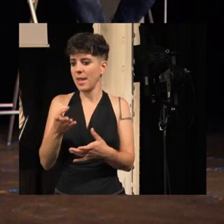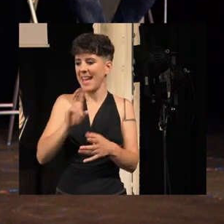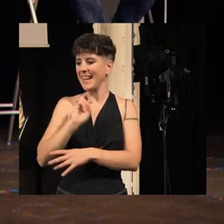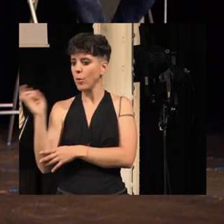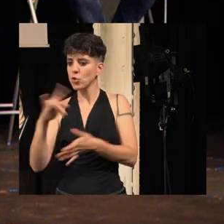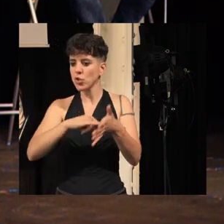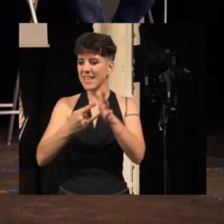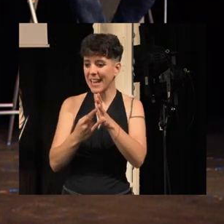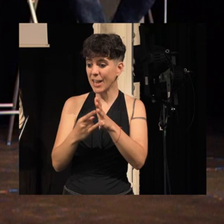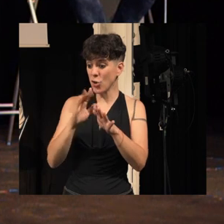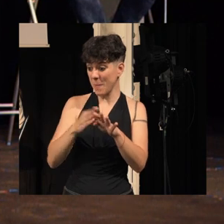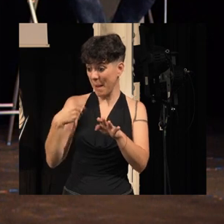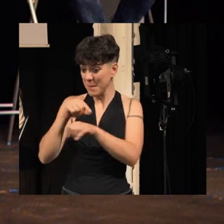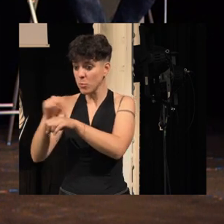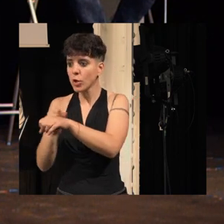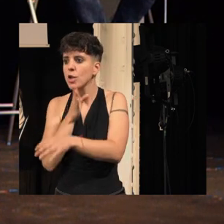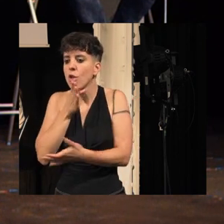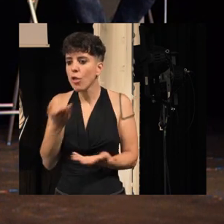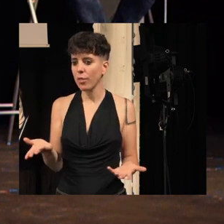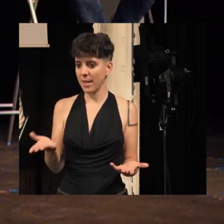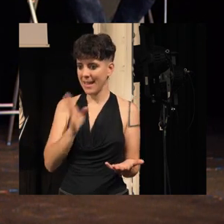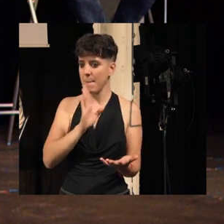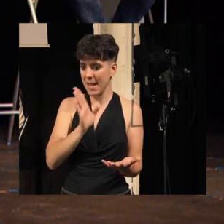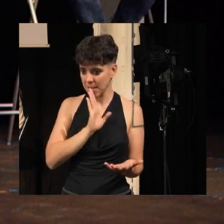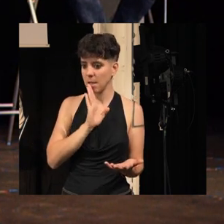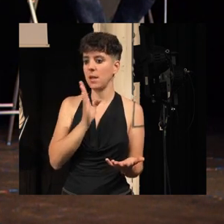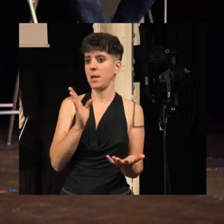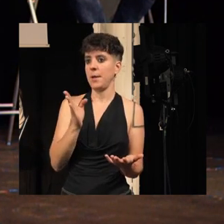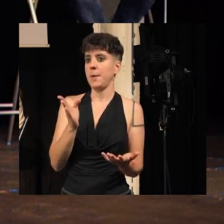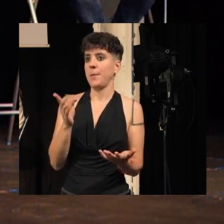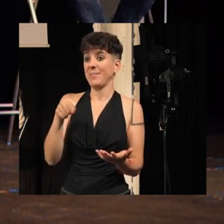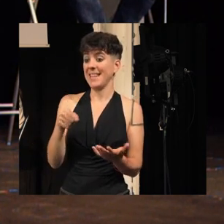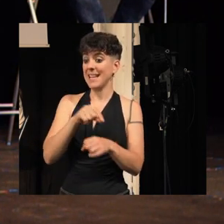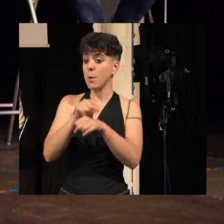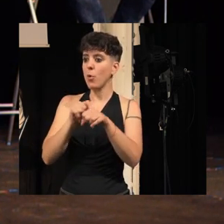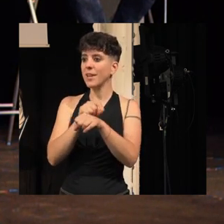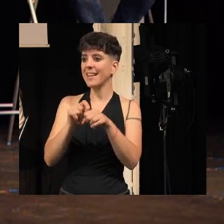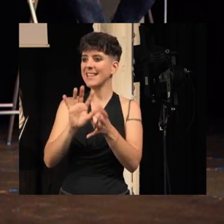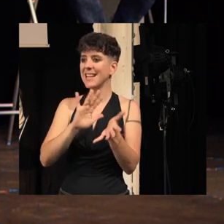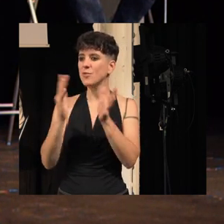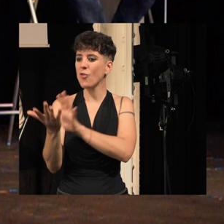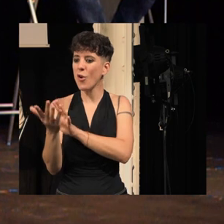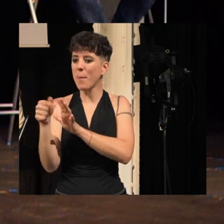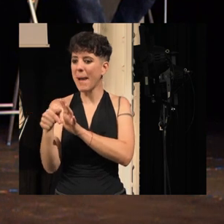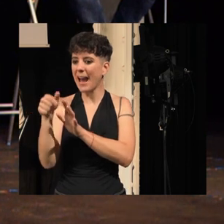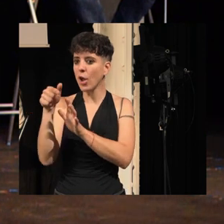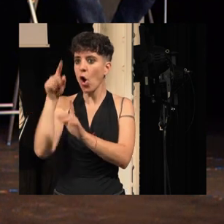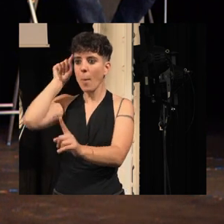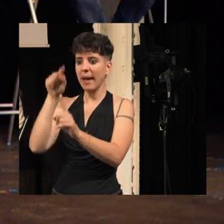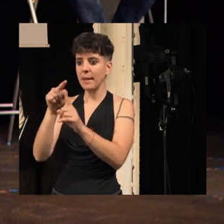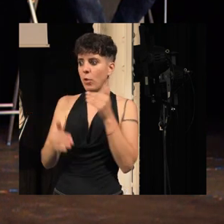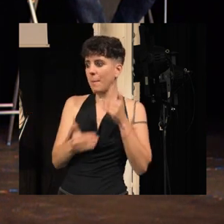los recursos económicos? Y nuevamente la reflexión sobre qué es lo que han venido a transformar estas políticas y qué